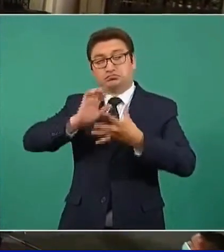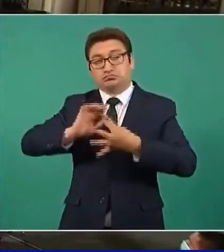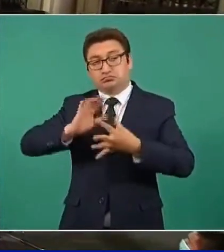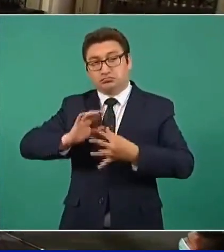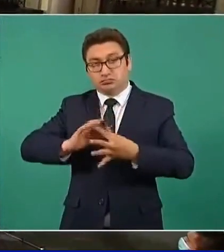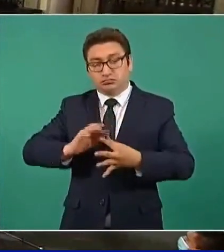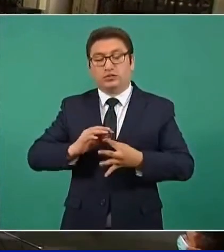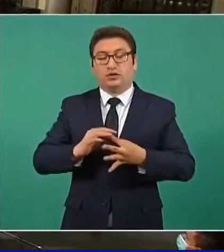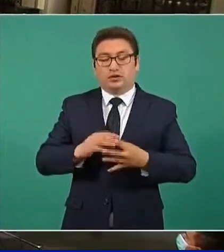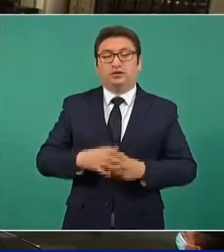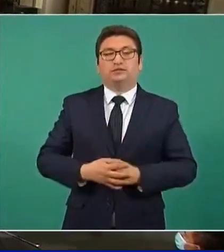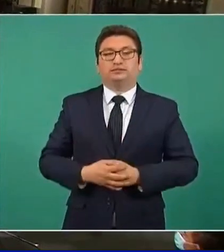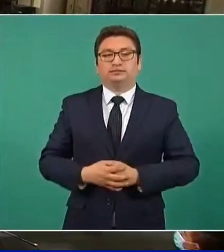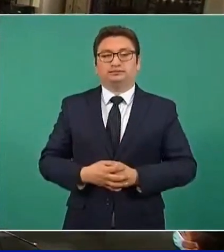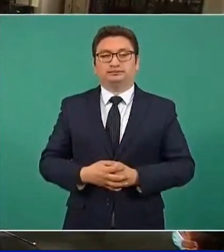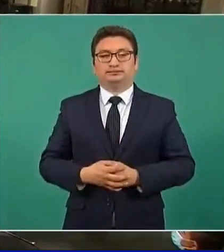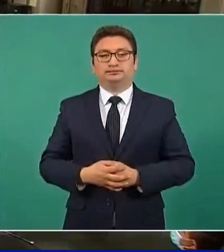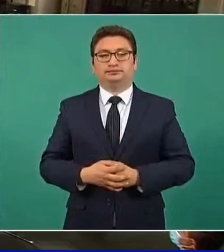jurídica,